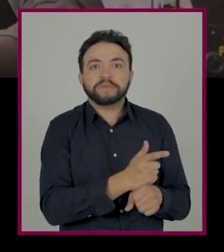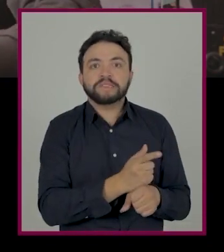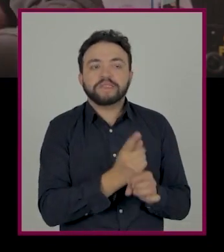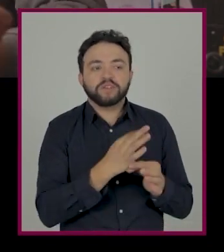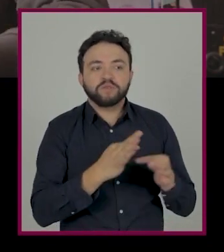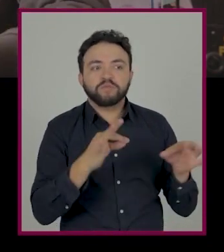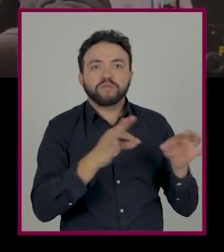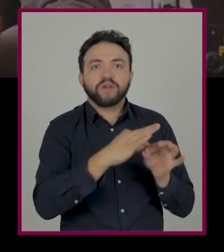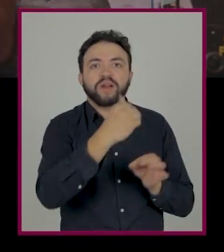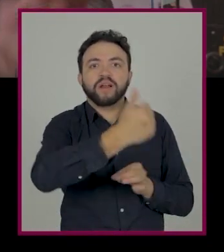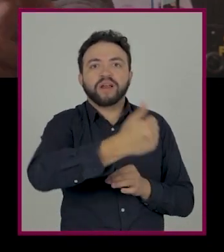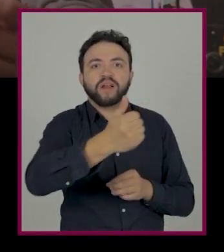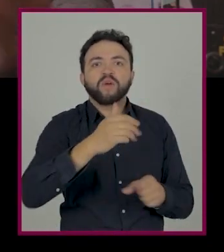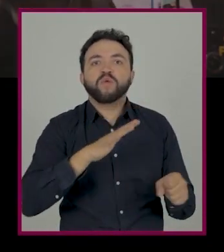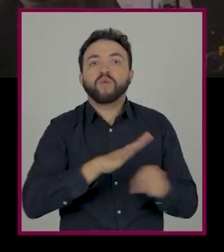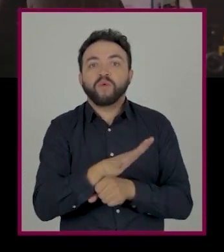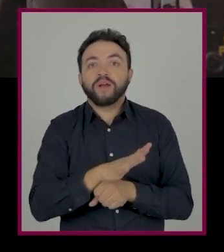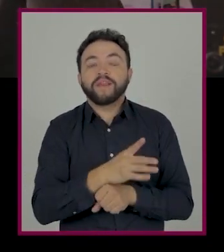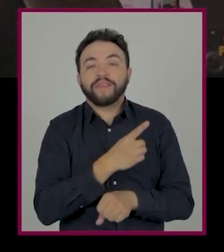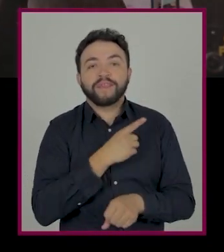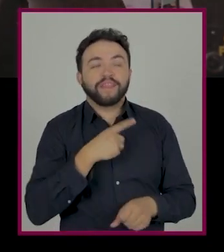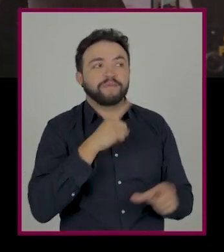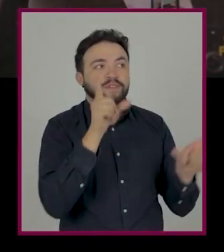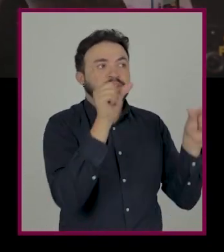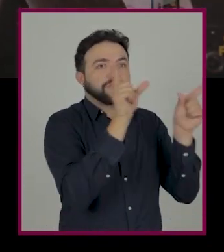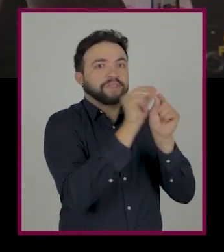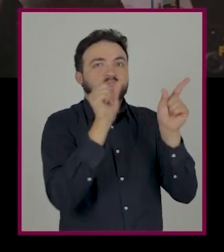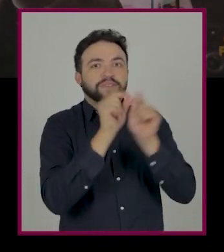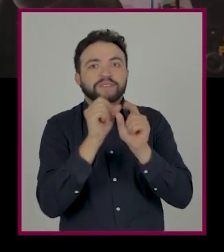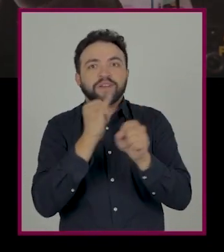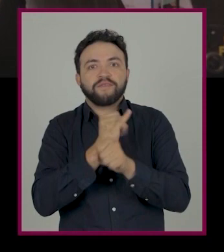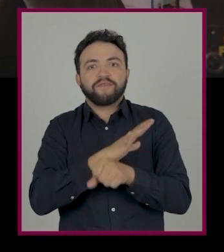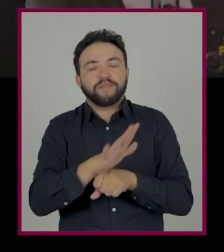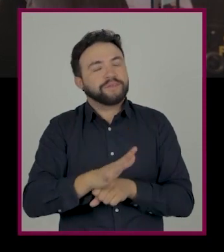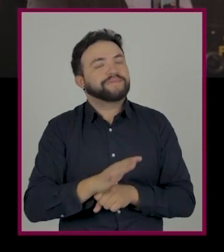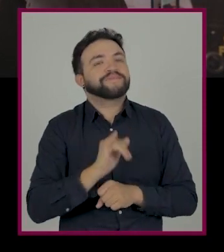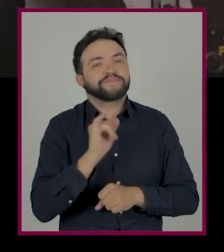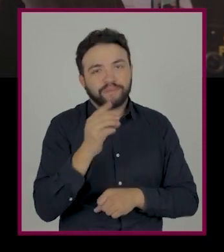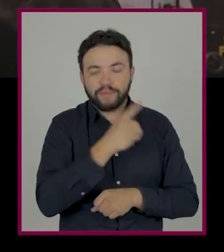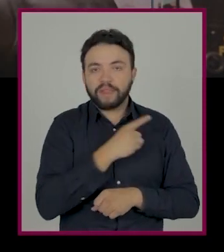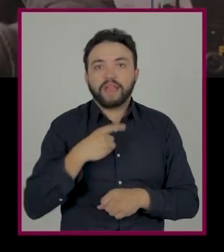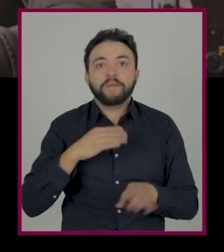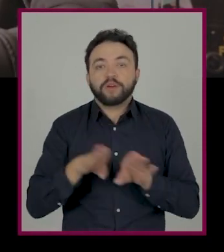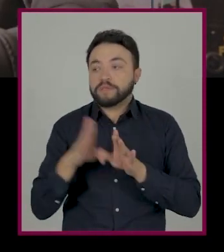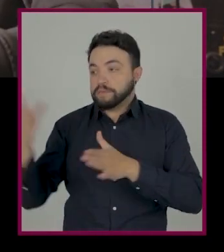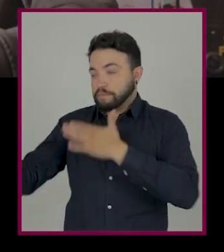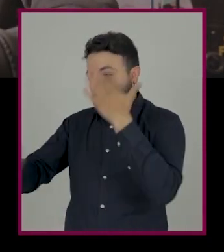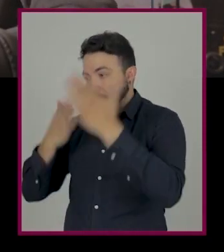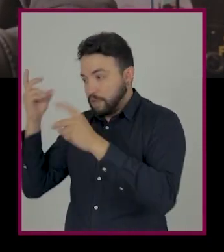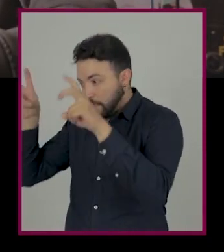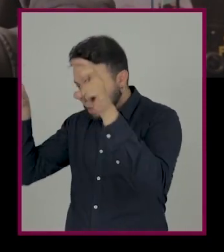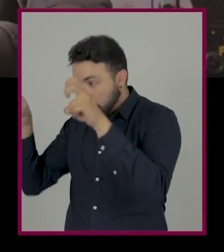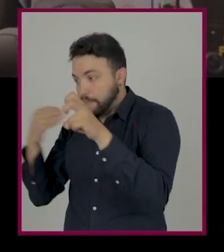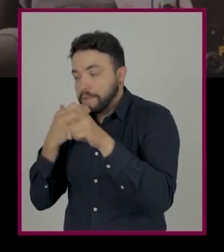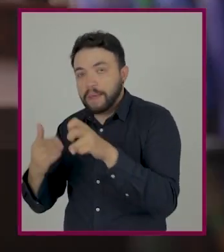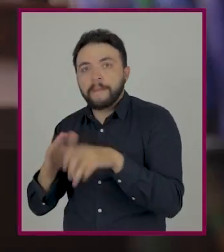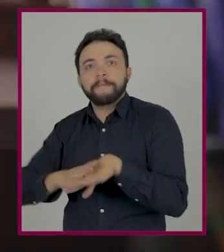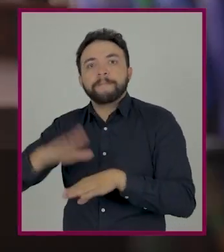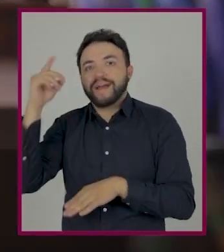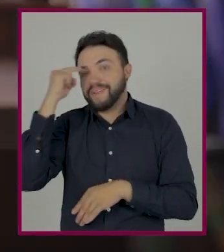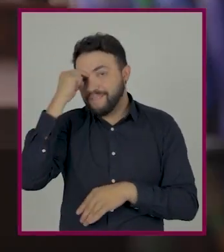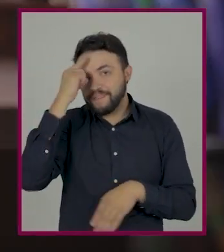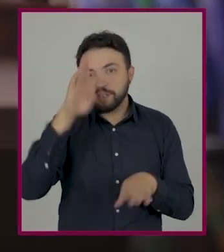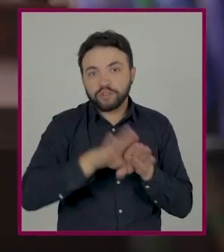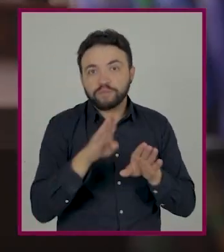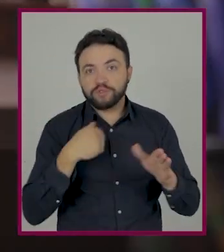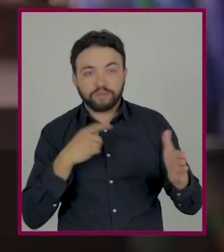Bien, bien. Caí en cuenta que lo importante de cada uno de estos es la síntesis de información. Básicamente sí.